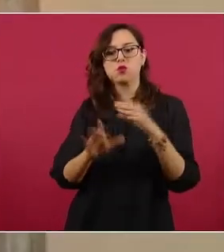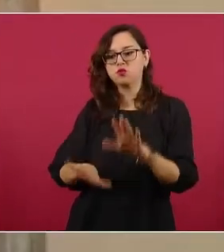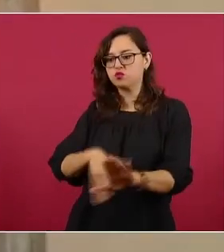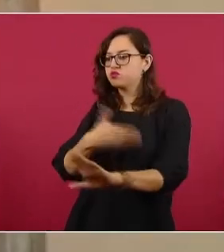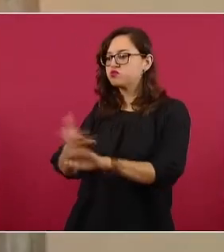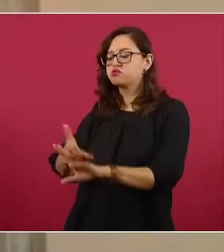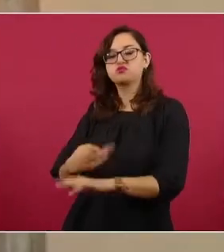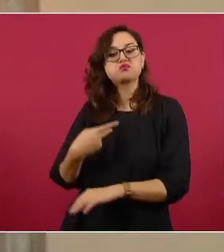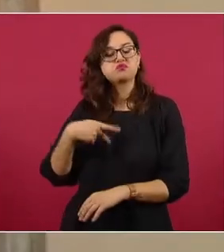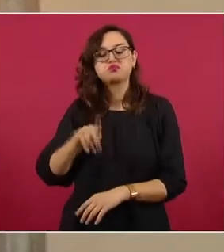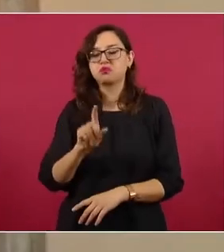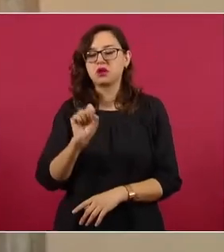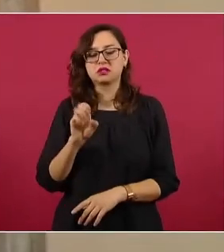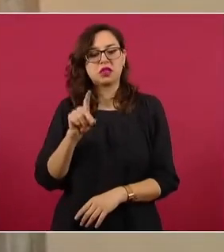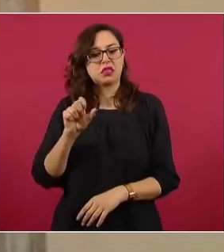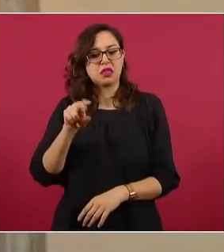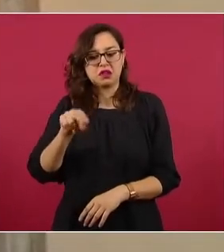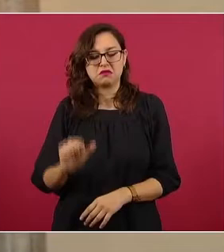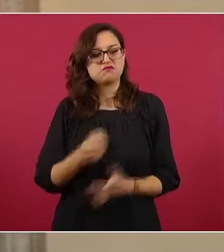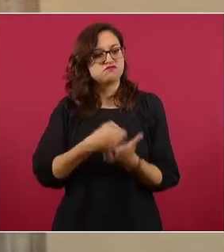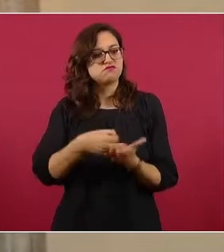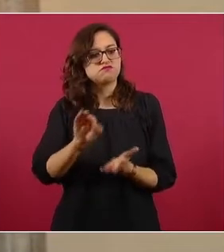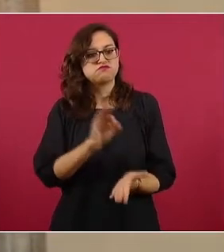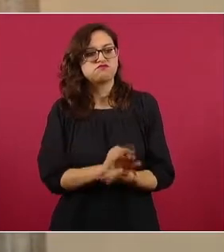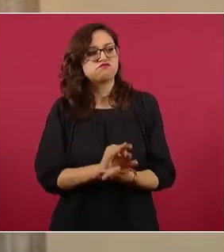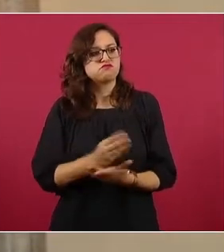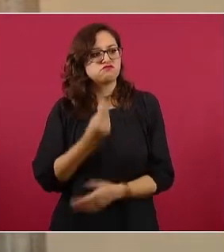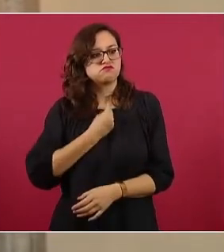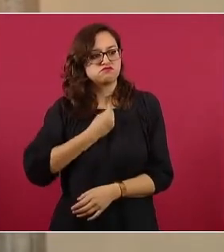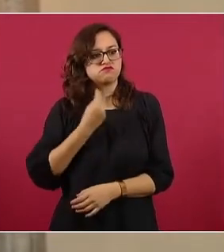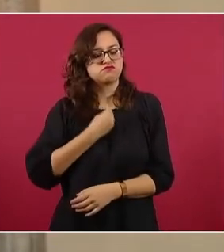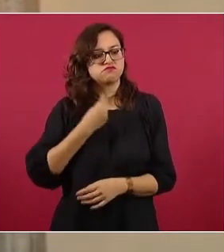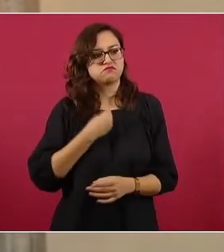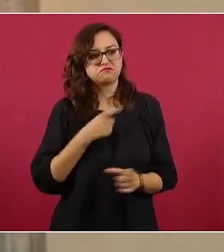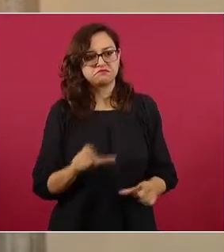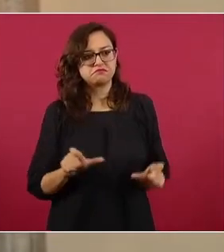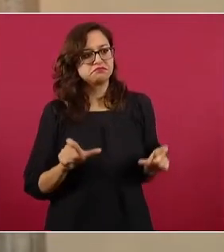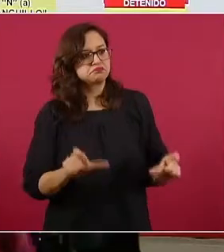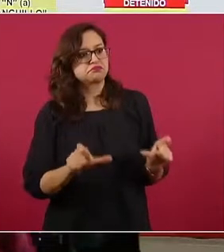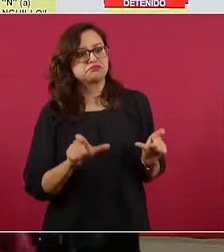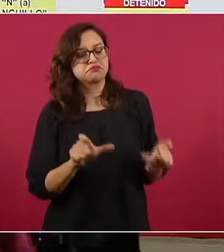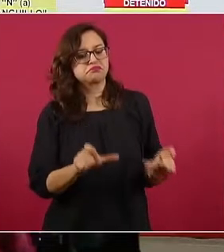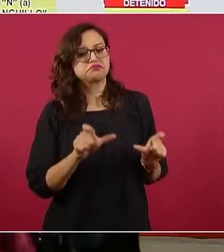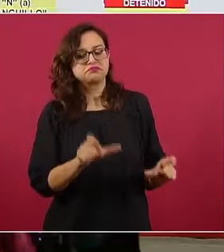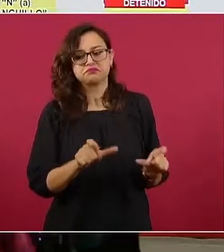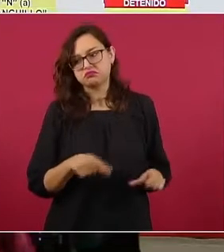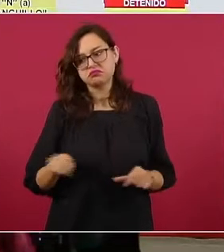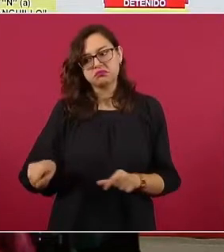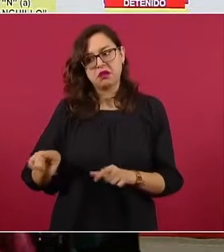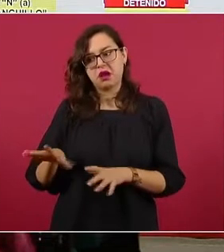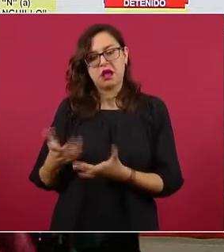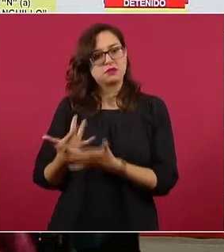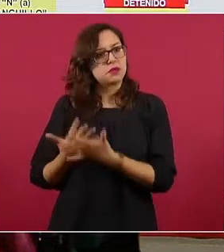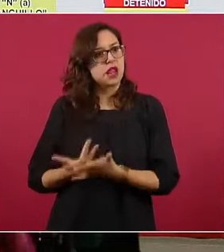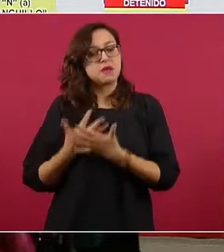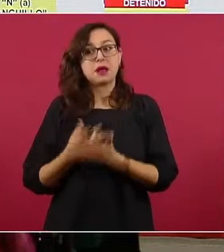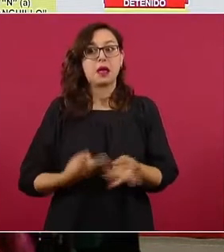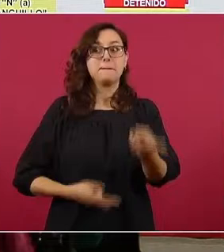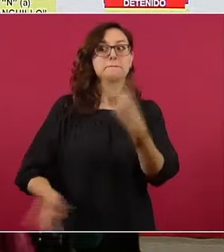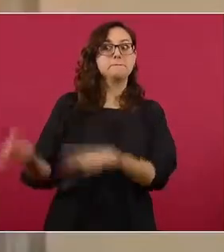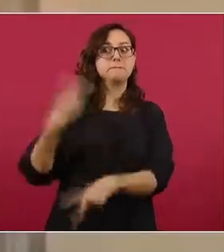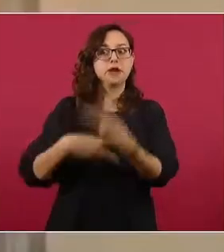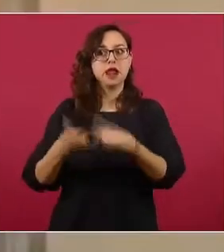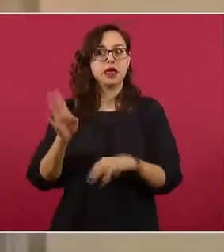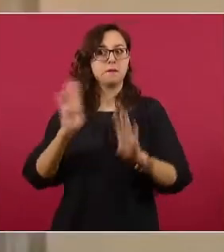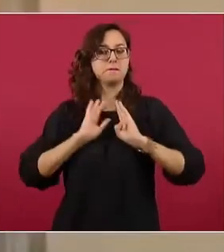mucha preparación y templanza, pudieron resistir y finalmente llegaron los refuerzos y se pudo